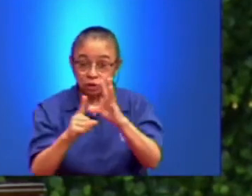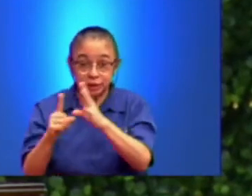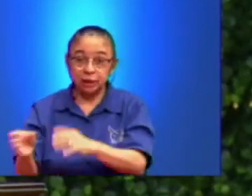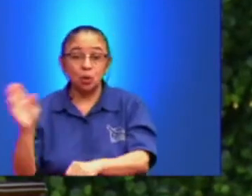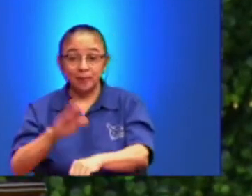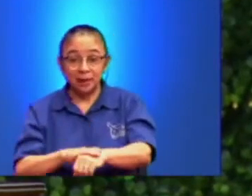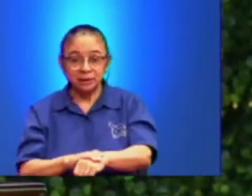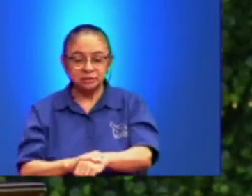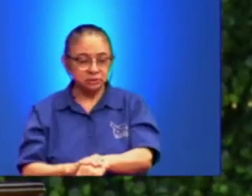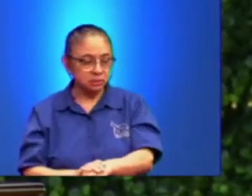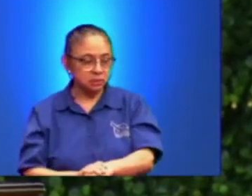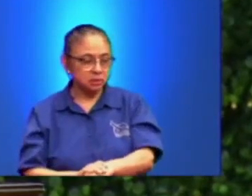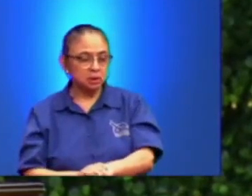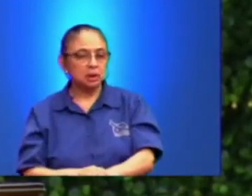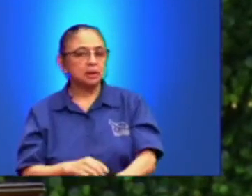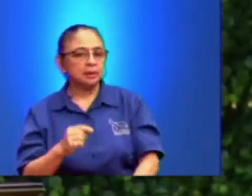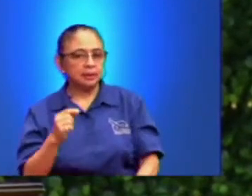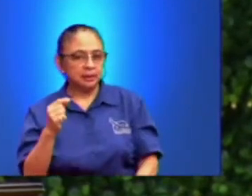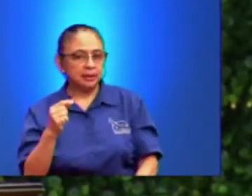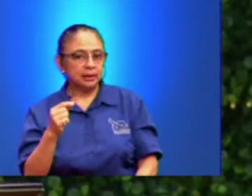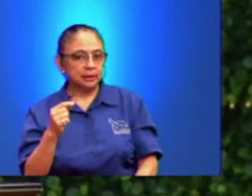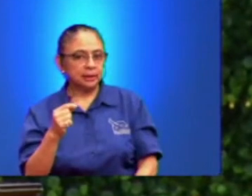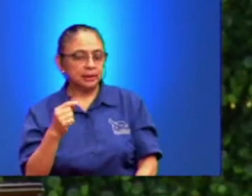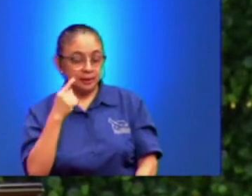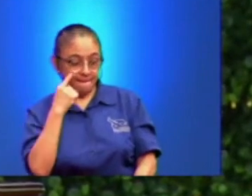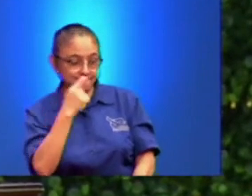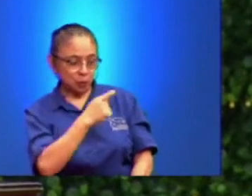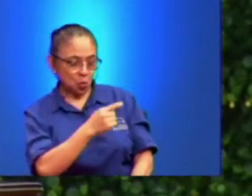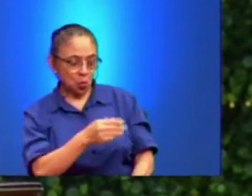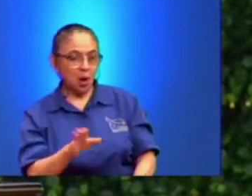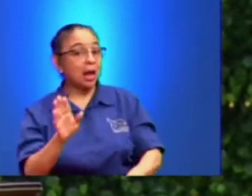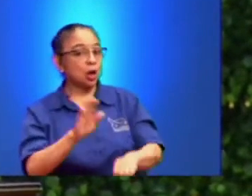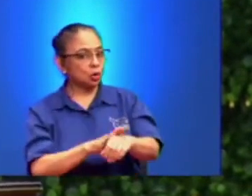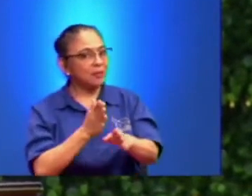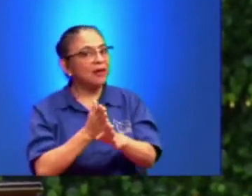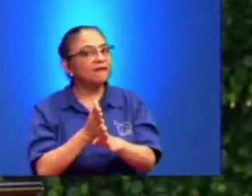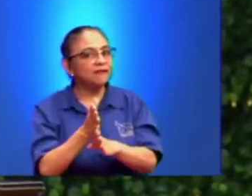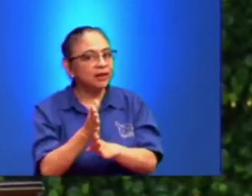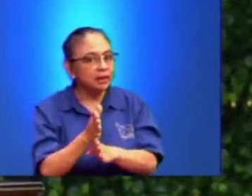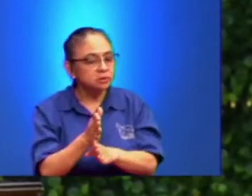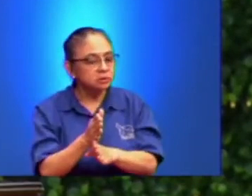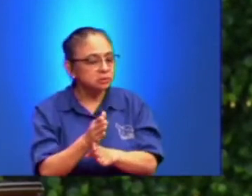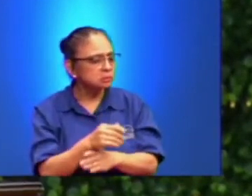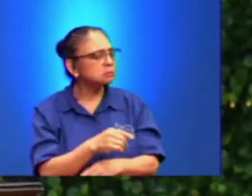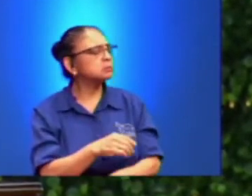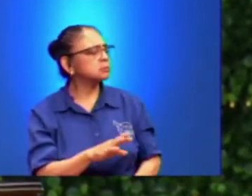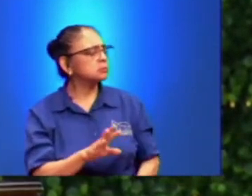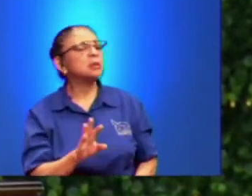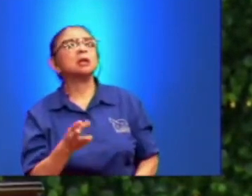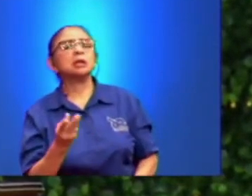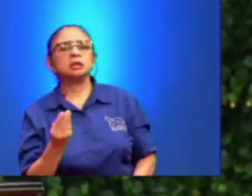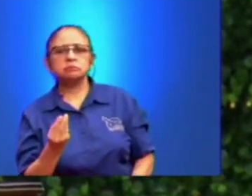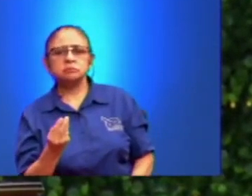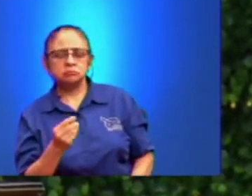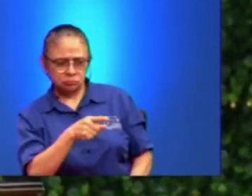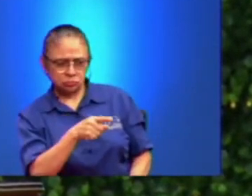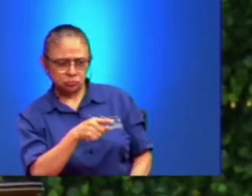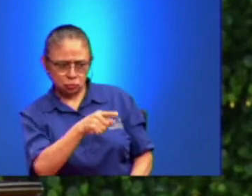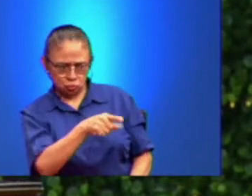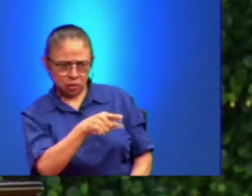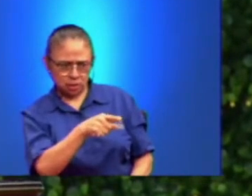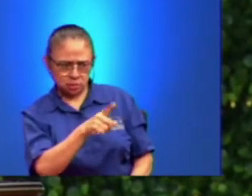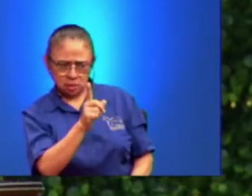y es el gobierno de los más fieles a los más bonitos hermanos y ustedes no se quiere ir